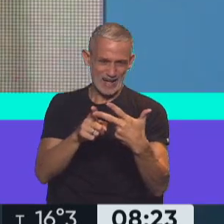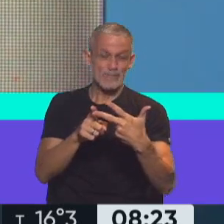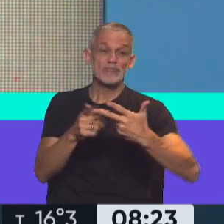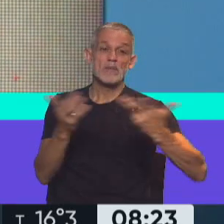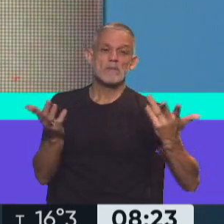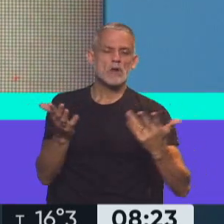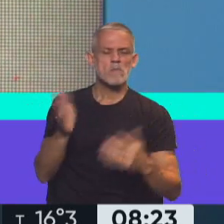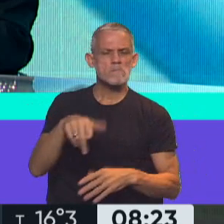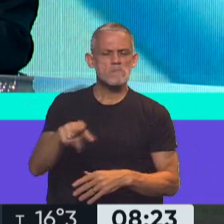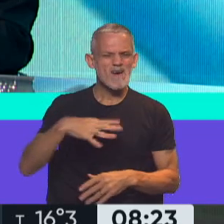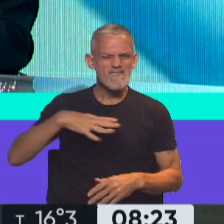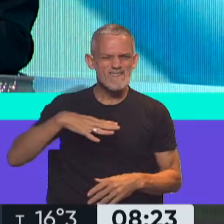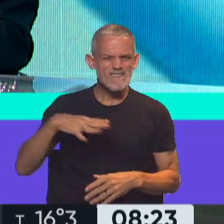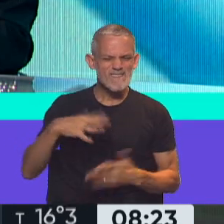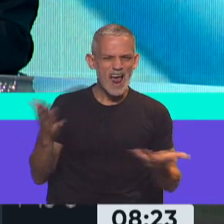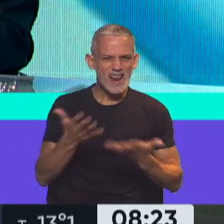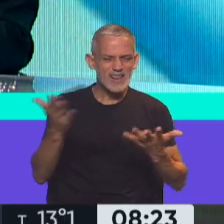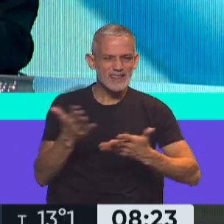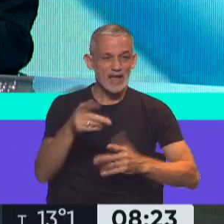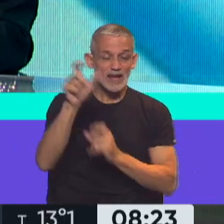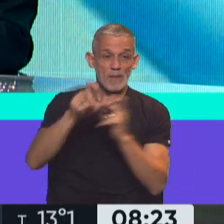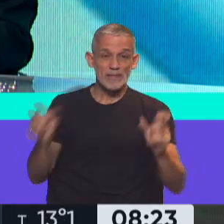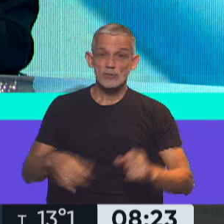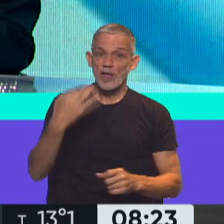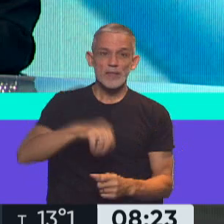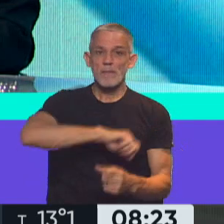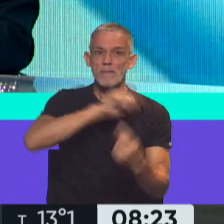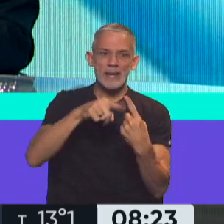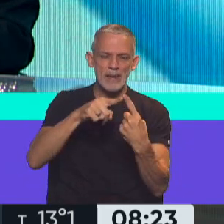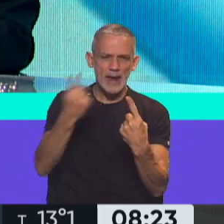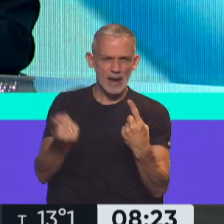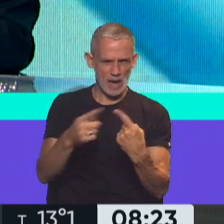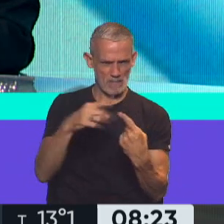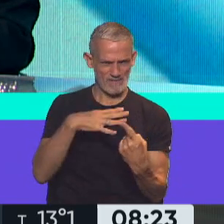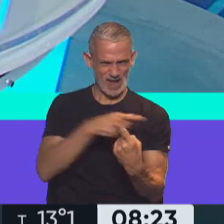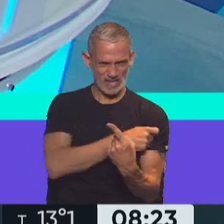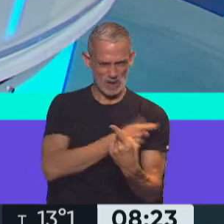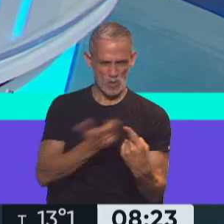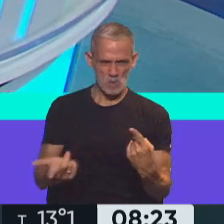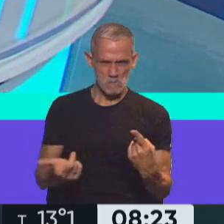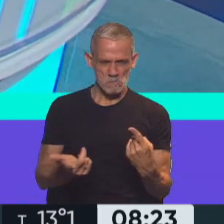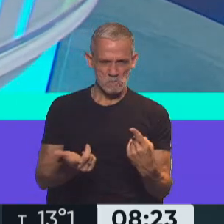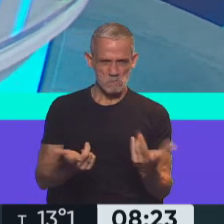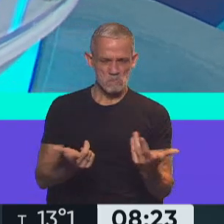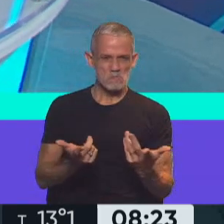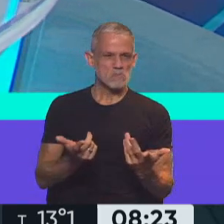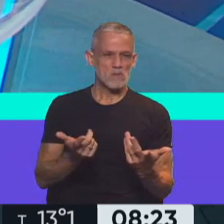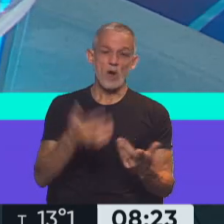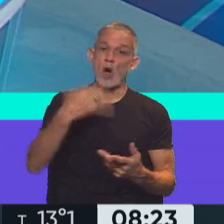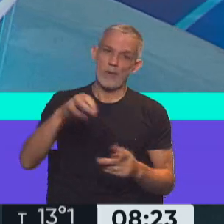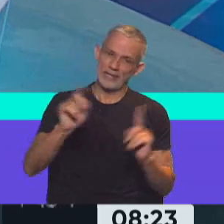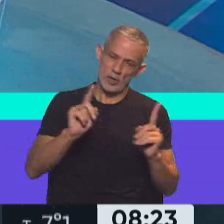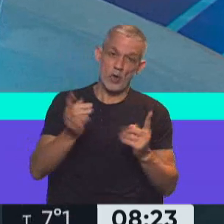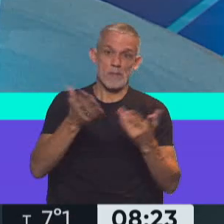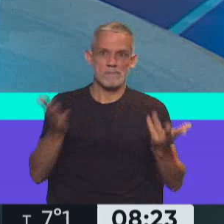pero no así en la misma proporción quienes se deberían dar la primera. Digo, deberían, atento a que, si bien no es obligatorio, estamos